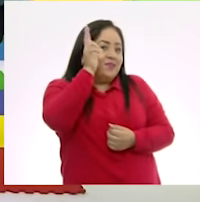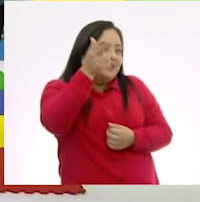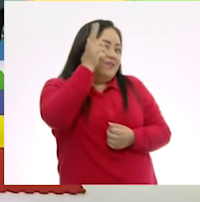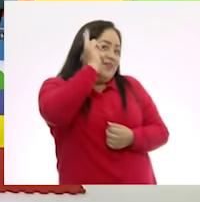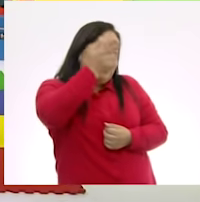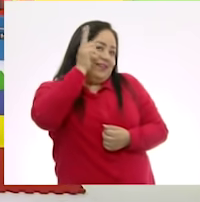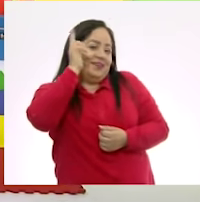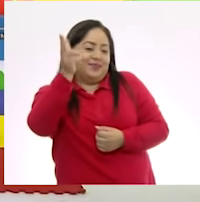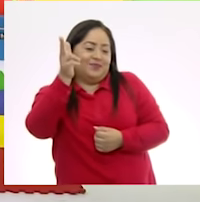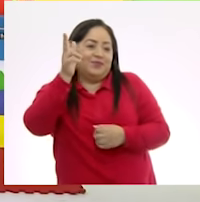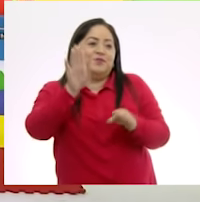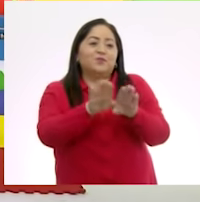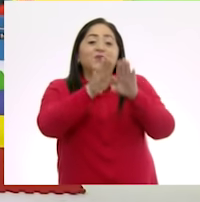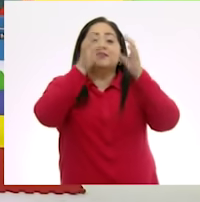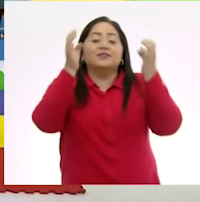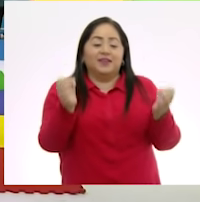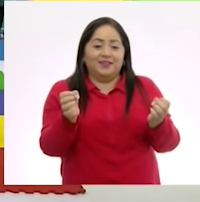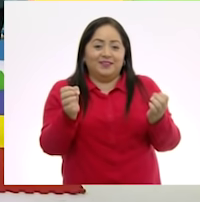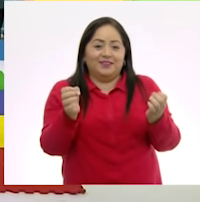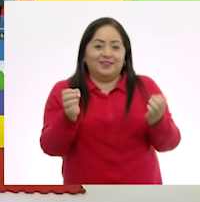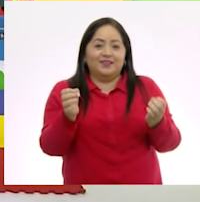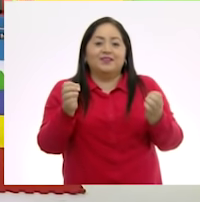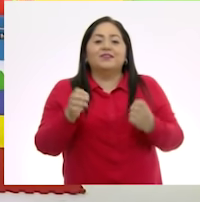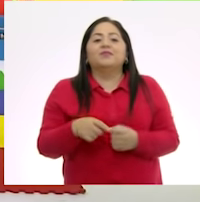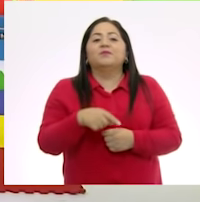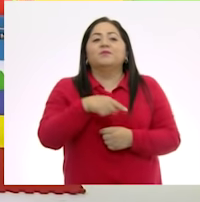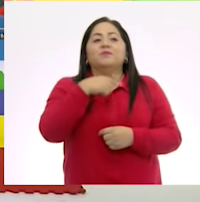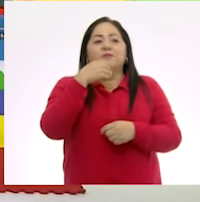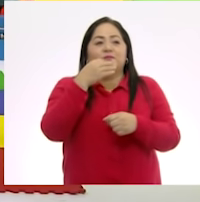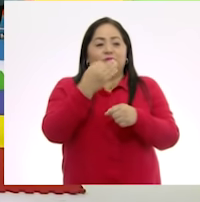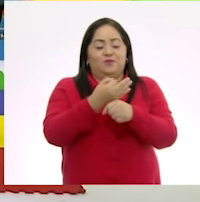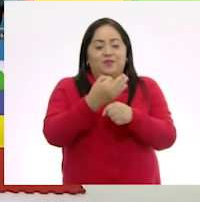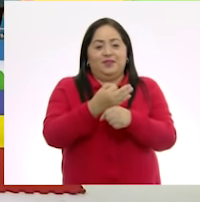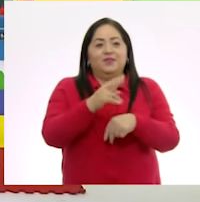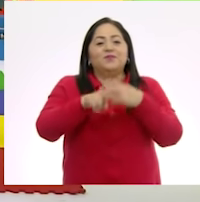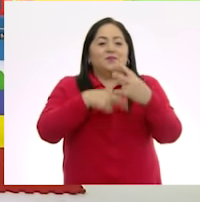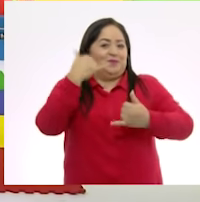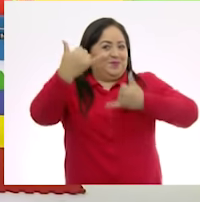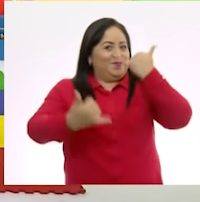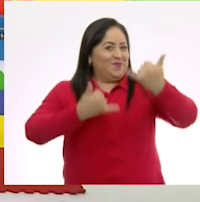hola, hola, ¿cómo están? ¡Vamos a